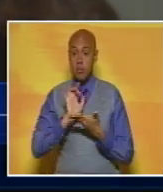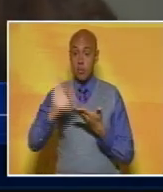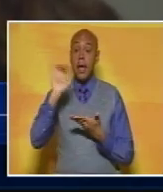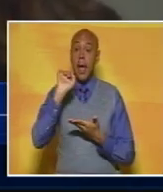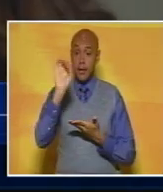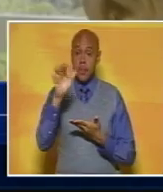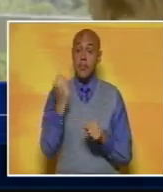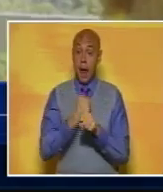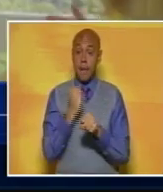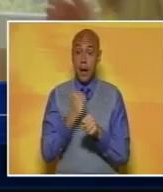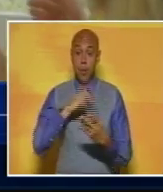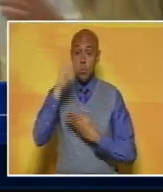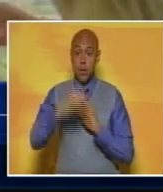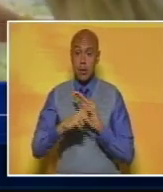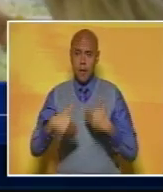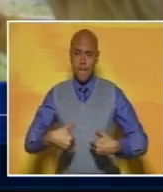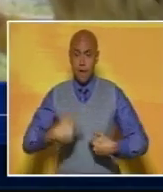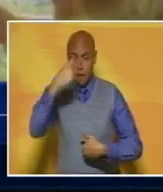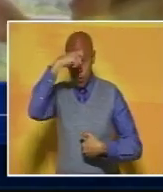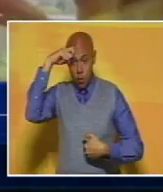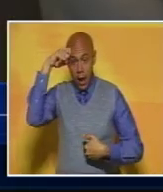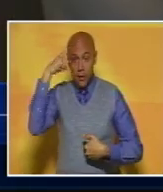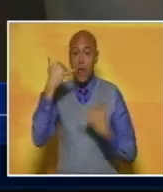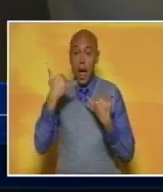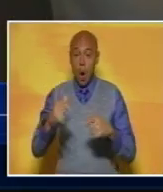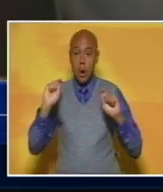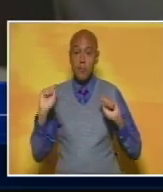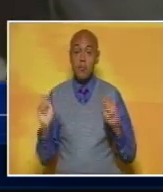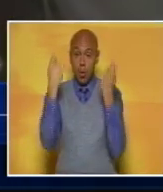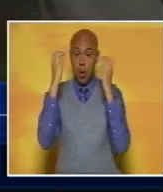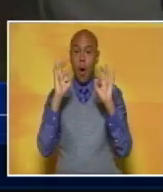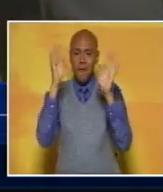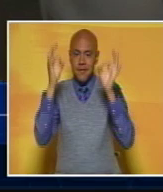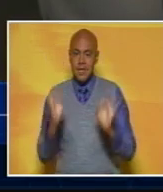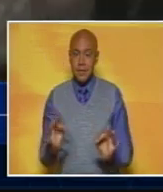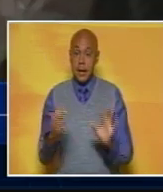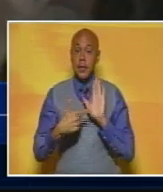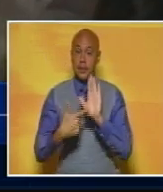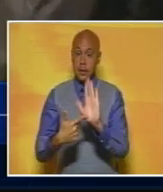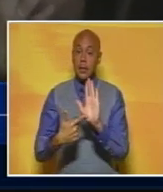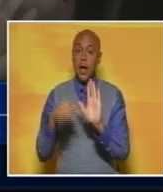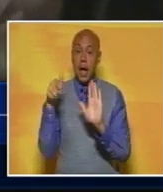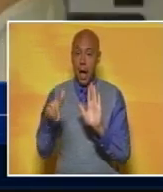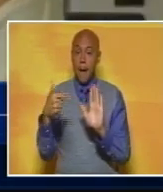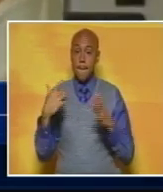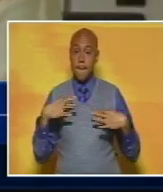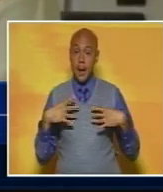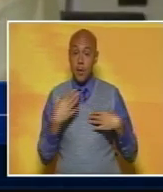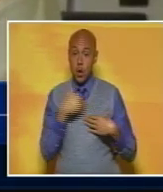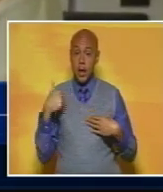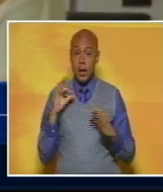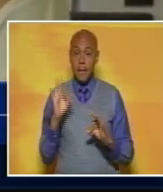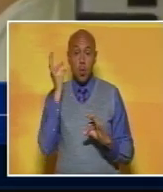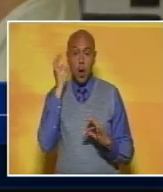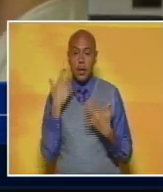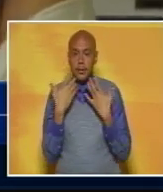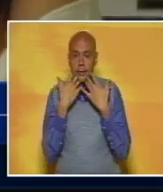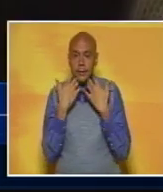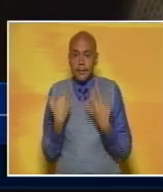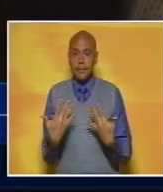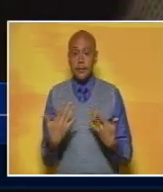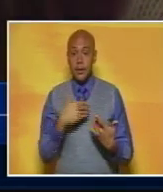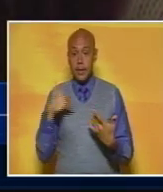muy duro en este proyecto para por fin lanzarlo al mercado oficialmente este verano, mostrándose ansiosa por